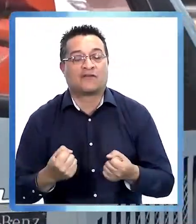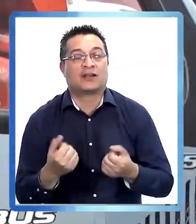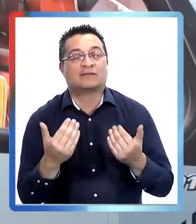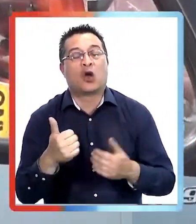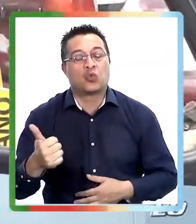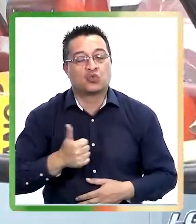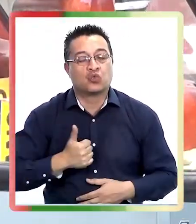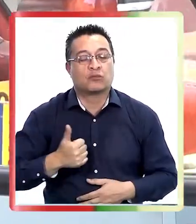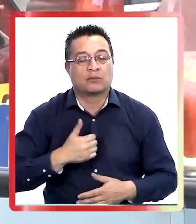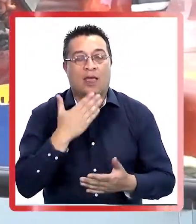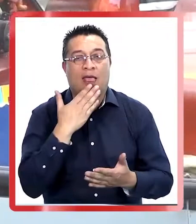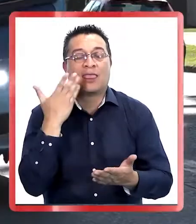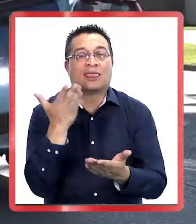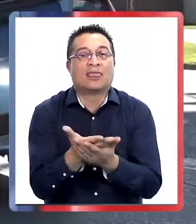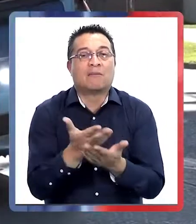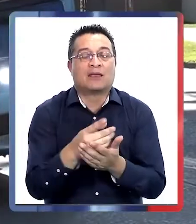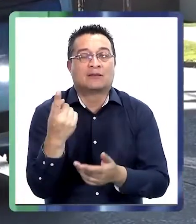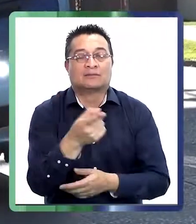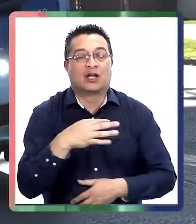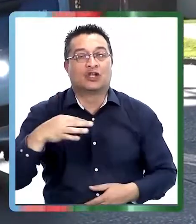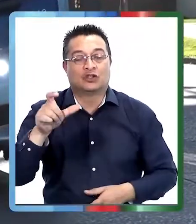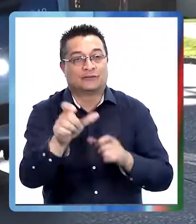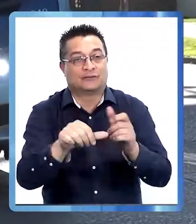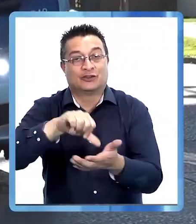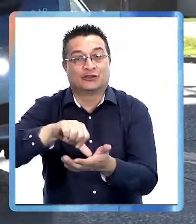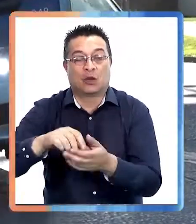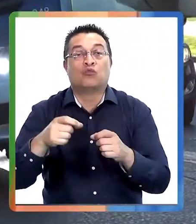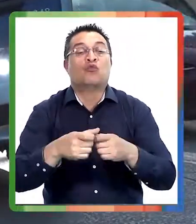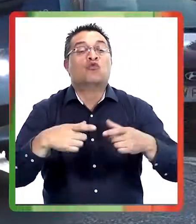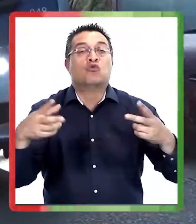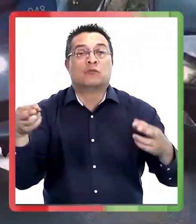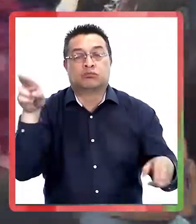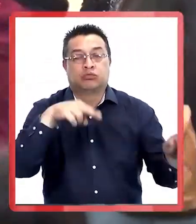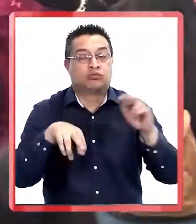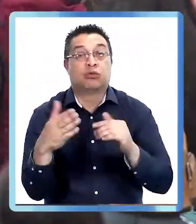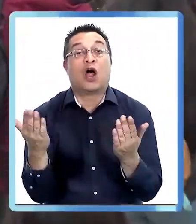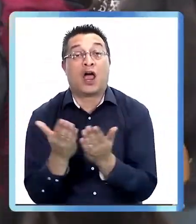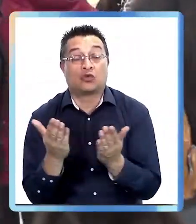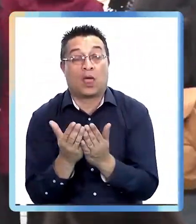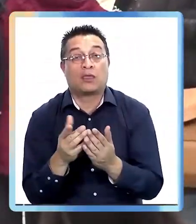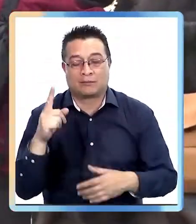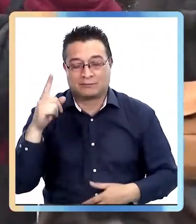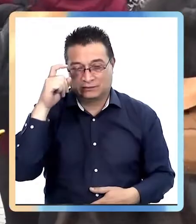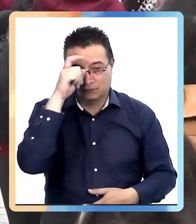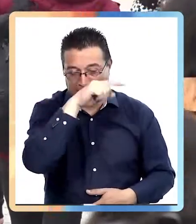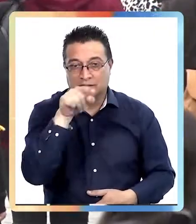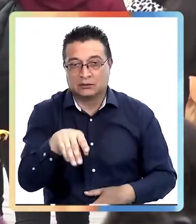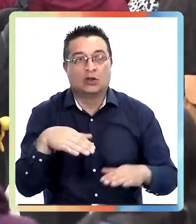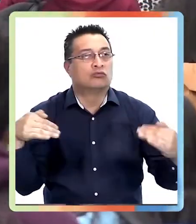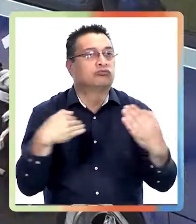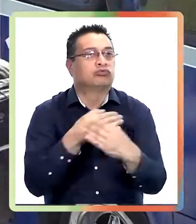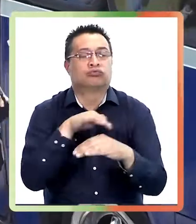necesarios para cumplir con las demandas de una ciudad que ha visto cómo el masivo retorno de los estudiantes ha complejizado